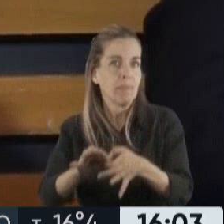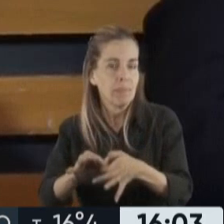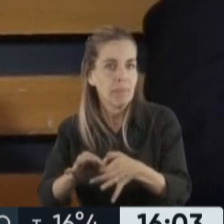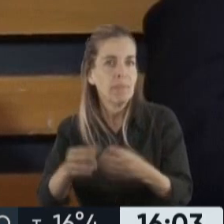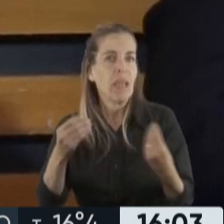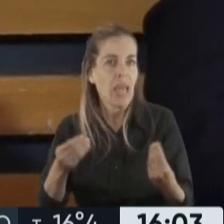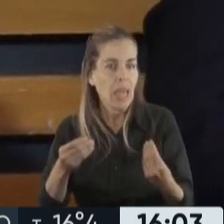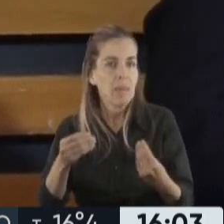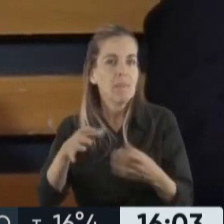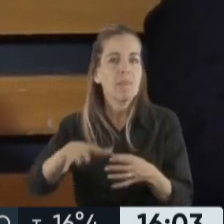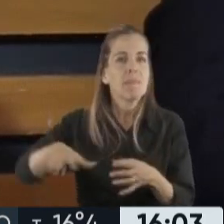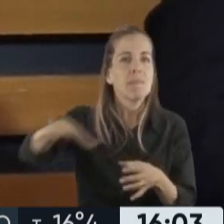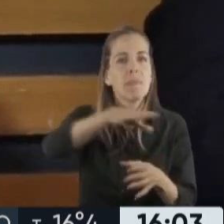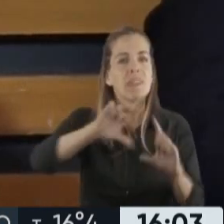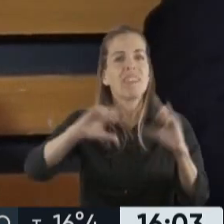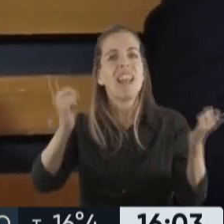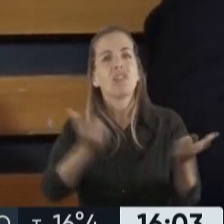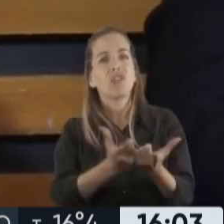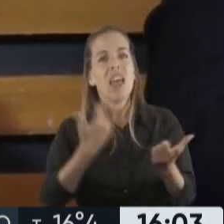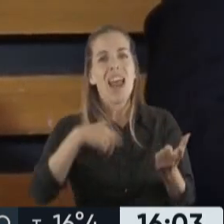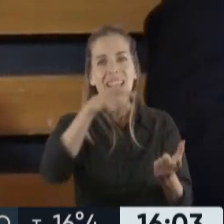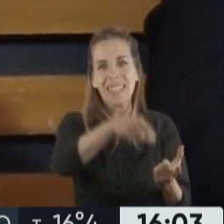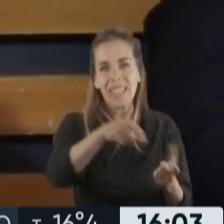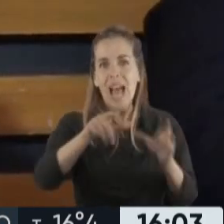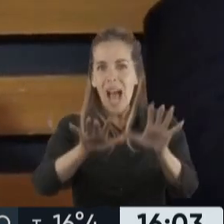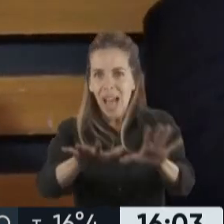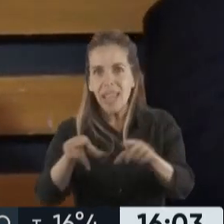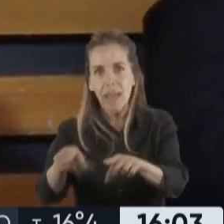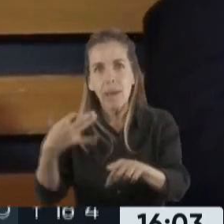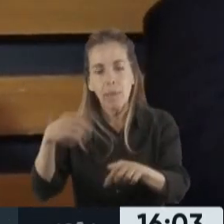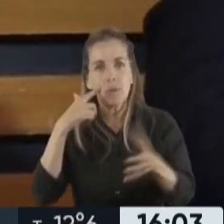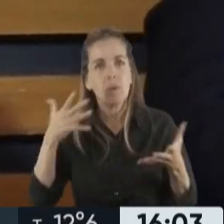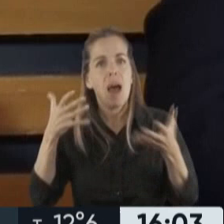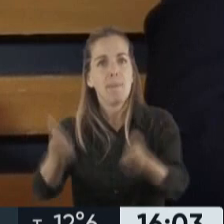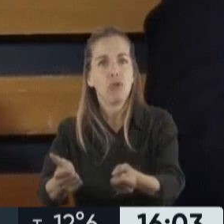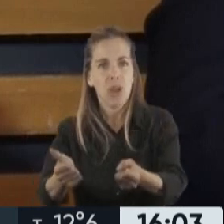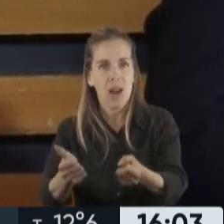sectores débiles de la sociedad argentina, lo que tenemos que hacer es empoderarlos.